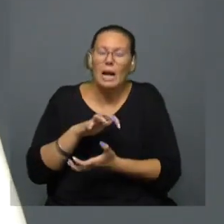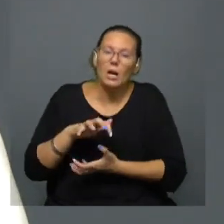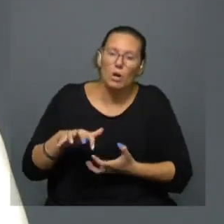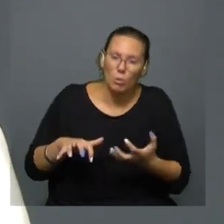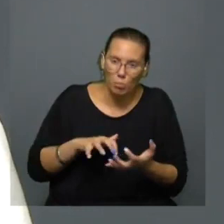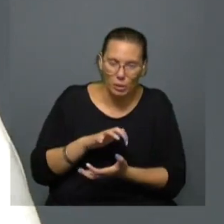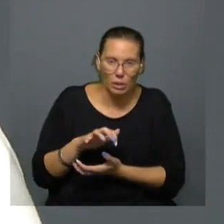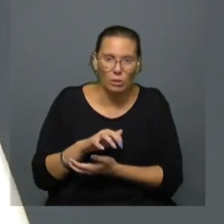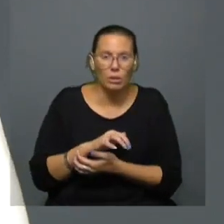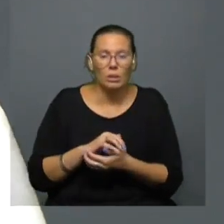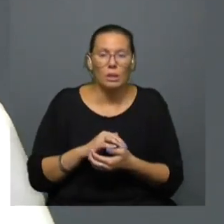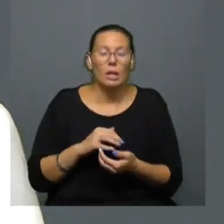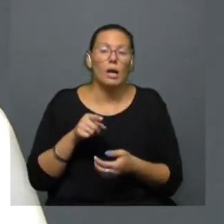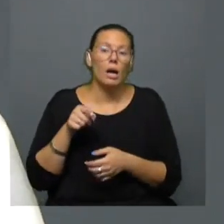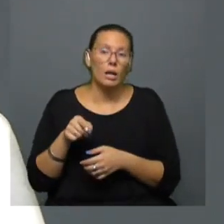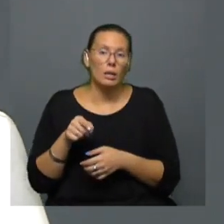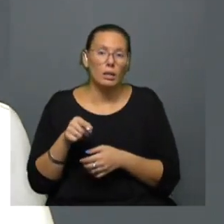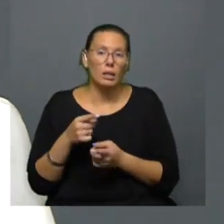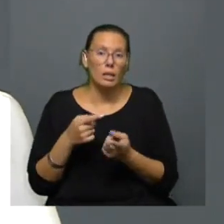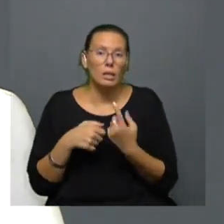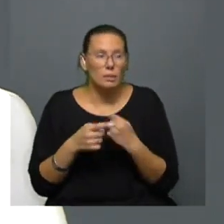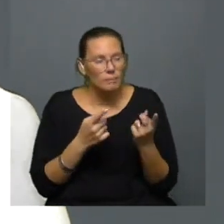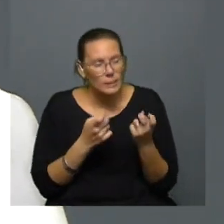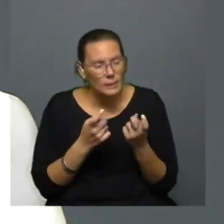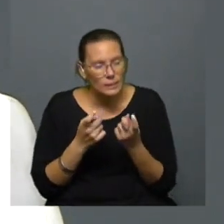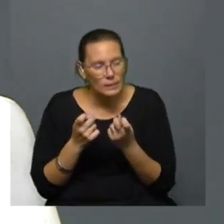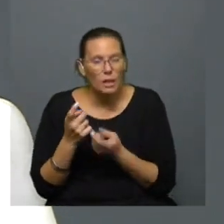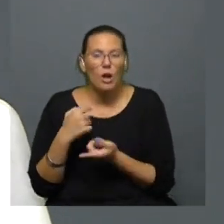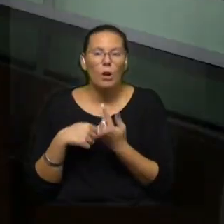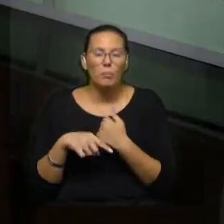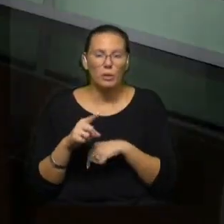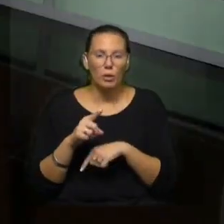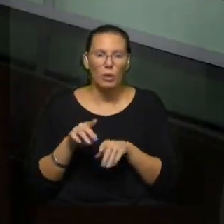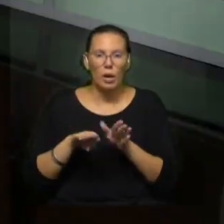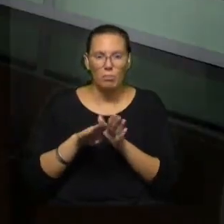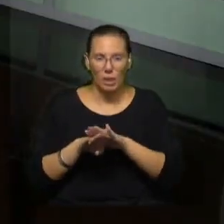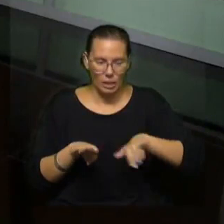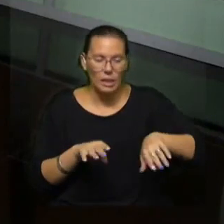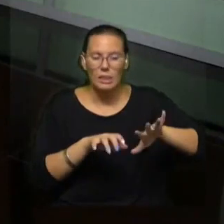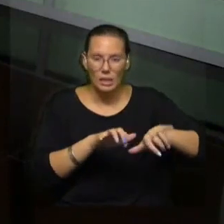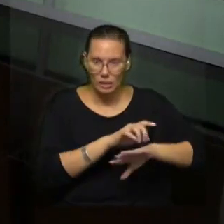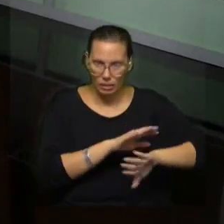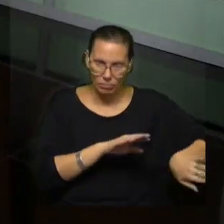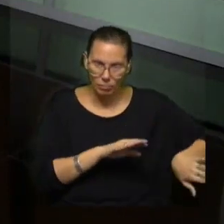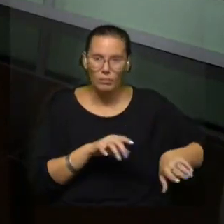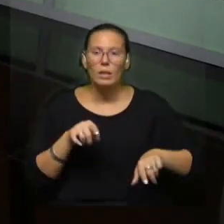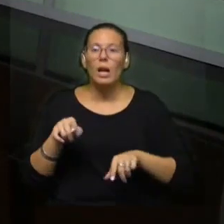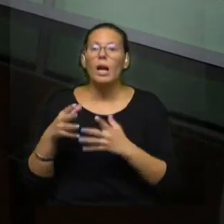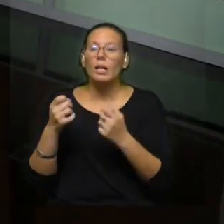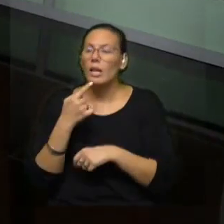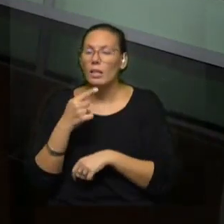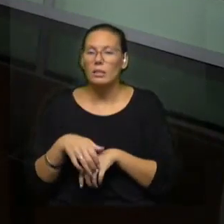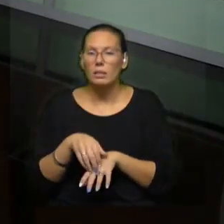cierto modo, y bueno, y de ahí hay que nutrirse. Pero quería... Saquemos lo digital, entonces sí, vayamos a... Claro, quería decir